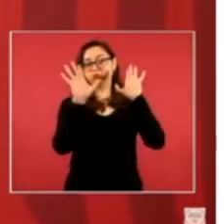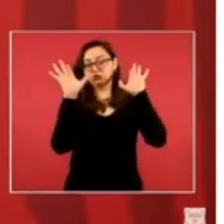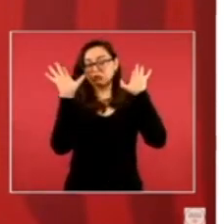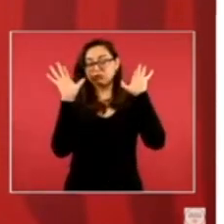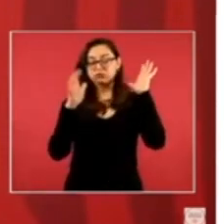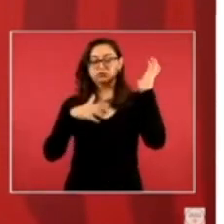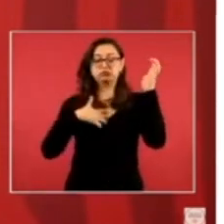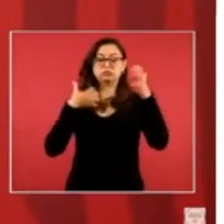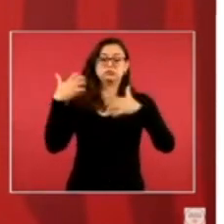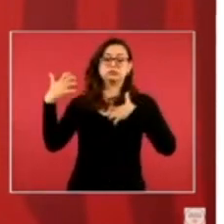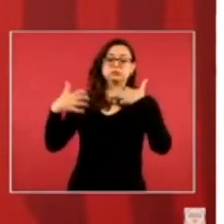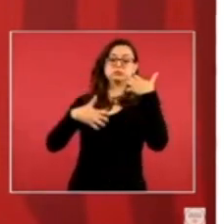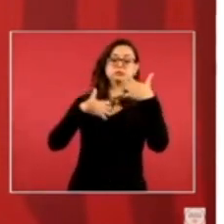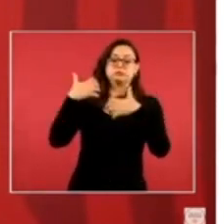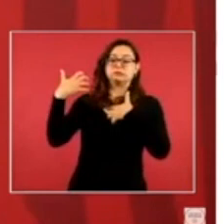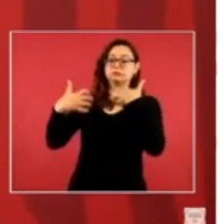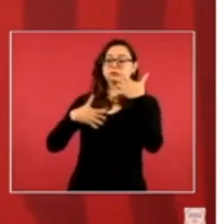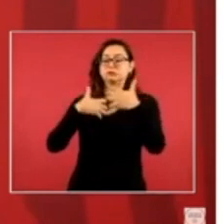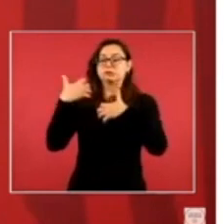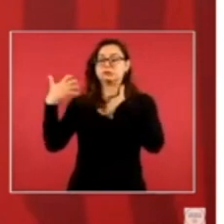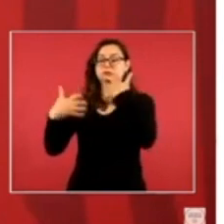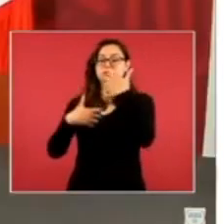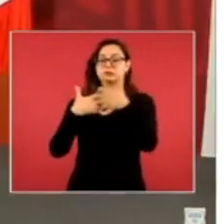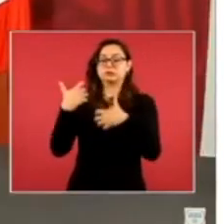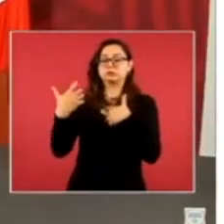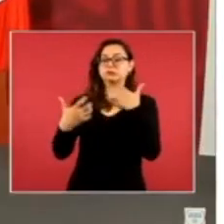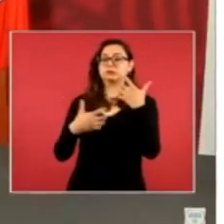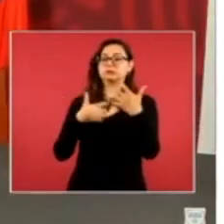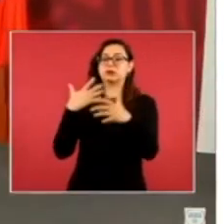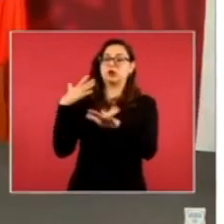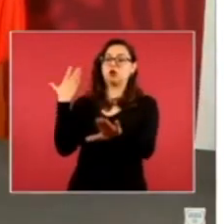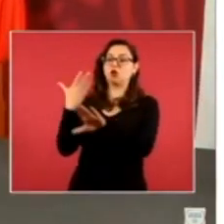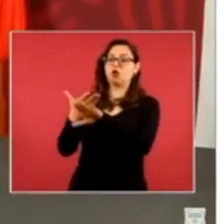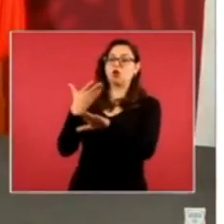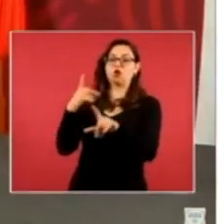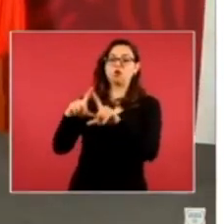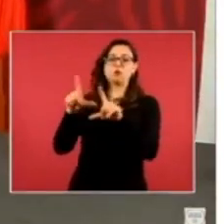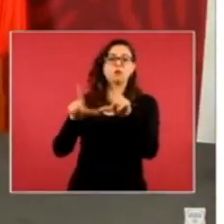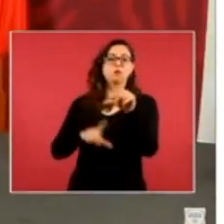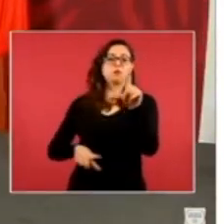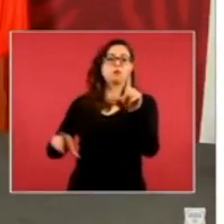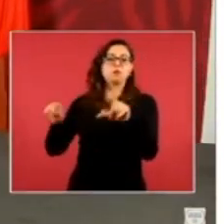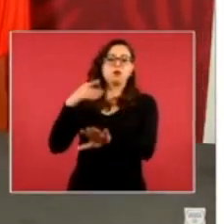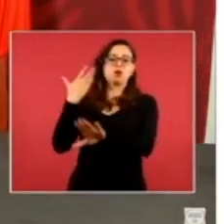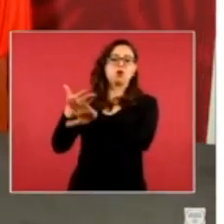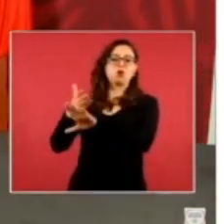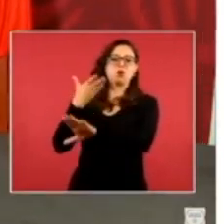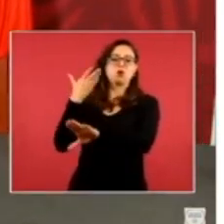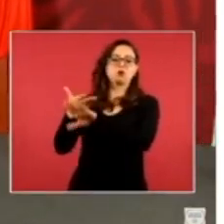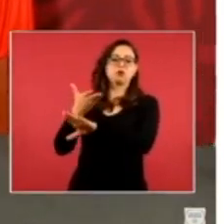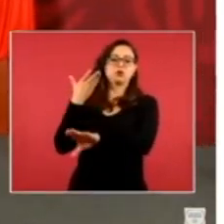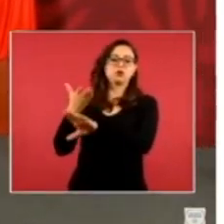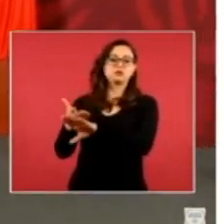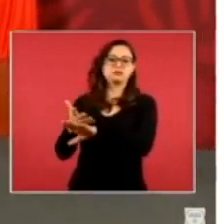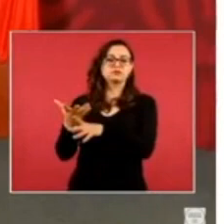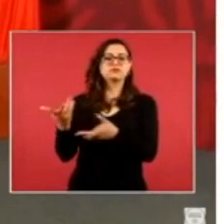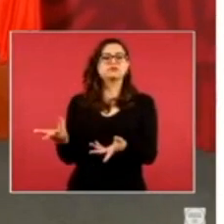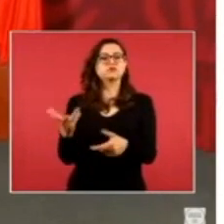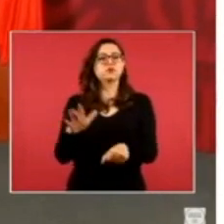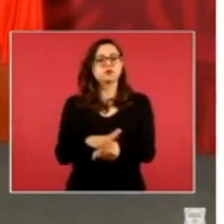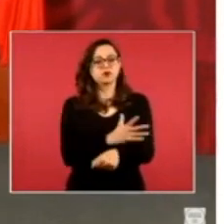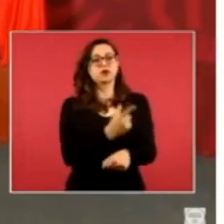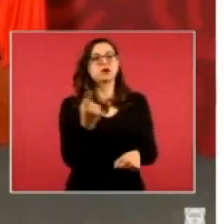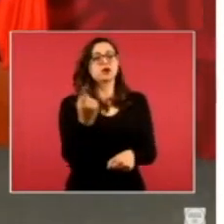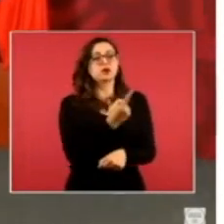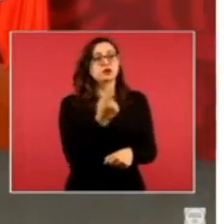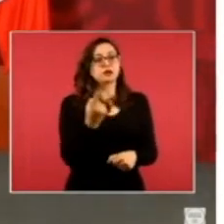y la DEA a fin de combatir la inseguridad en el estado. En la conferencia mañanera, López Obrador apuntó que a pesar del